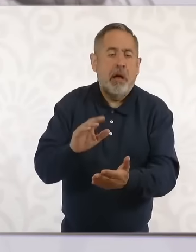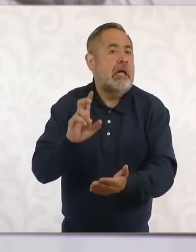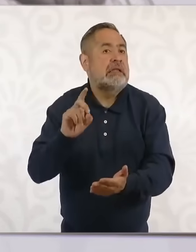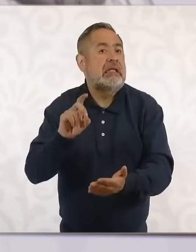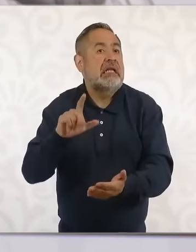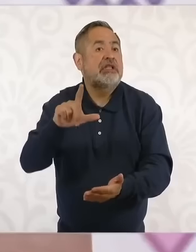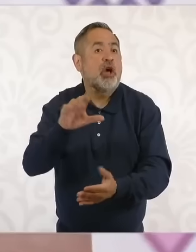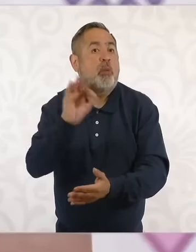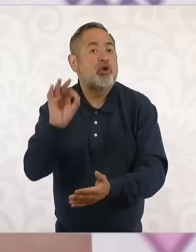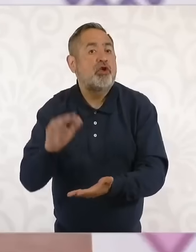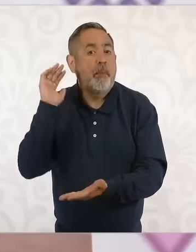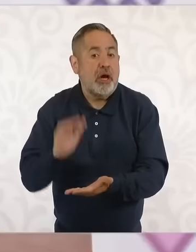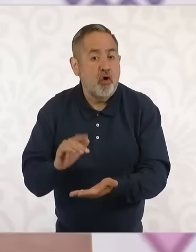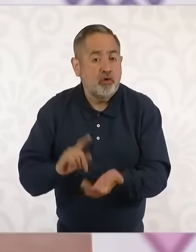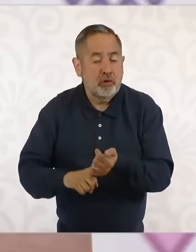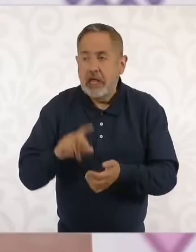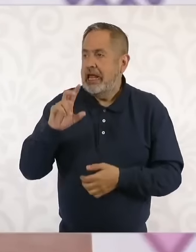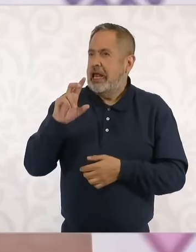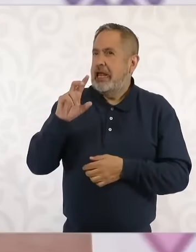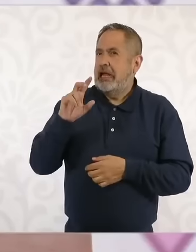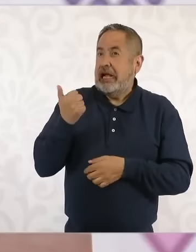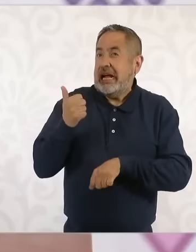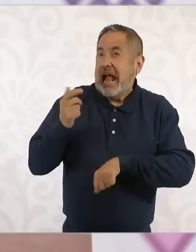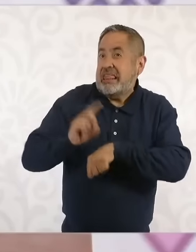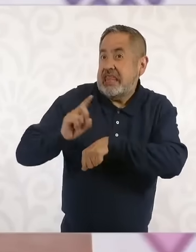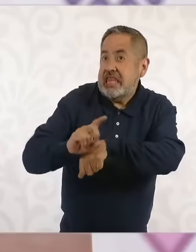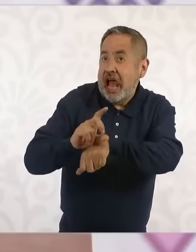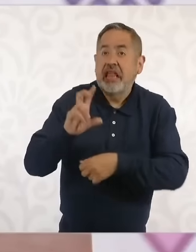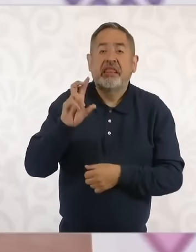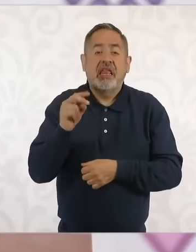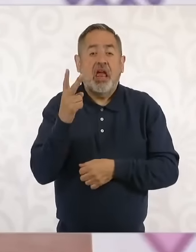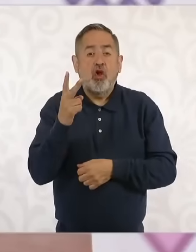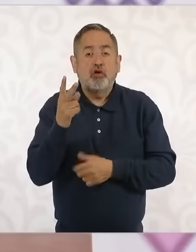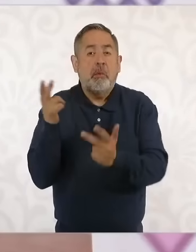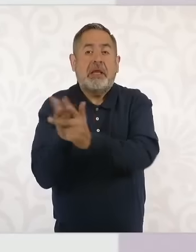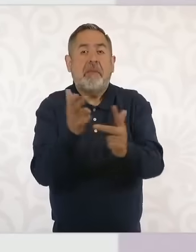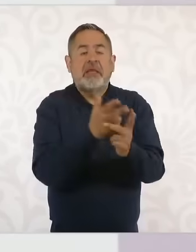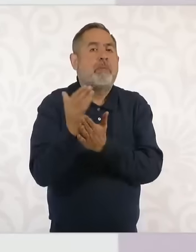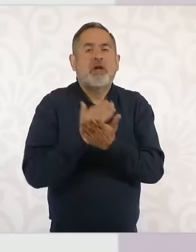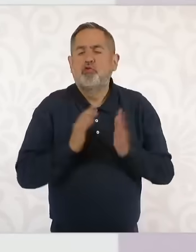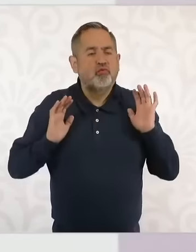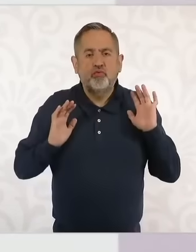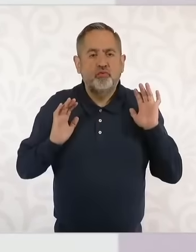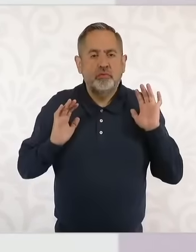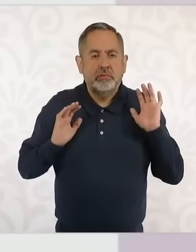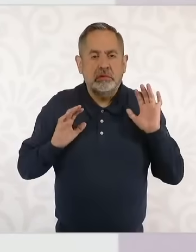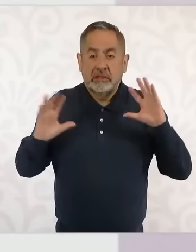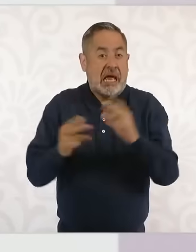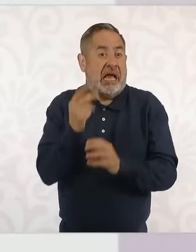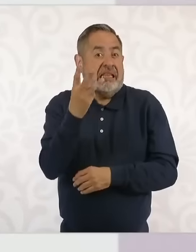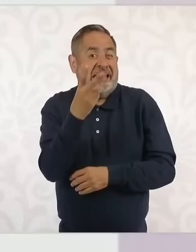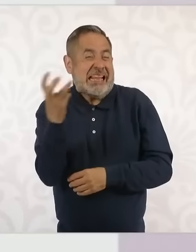dolosos, 32 homicidios menos cada día. Son alrededor de 300 toneladas de